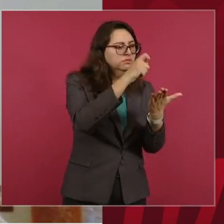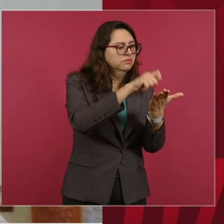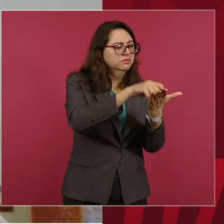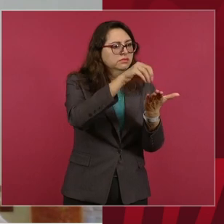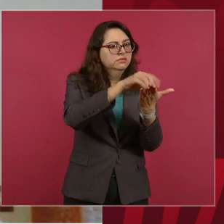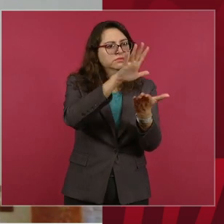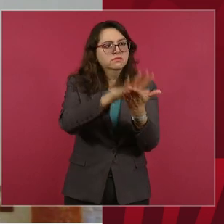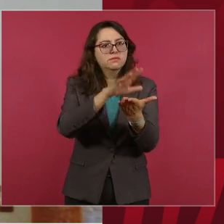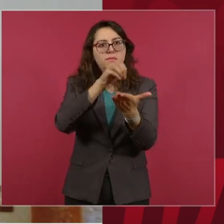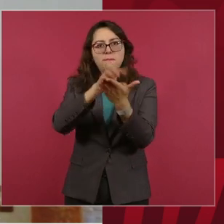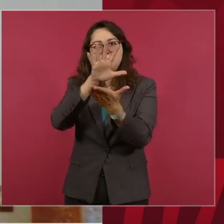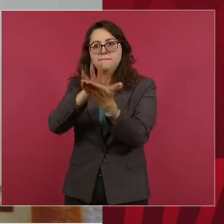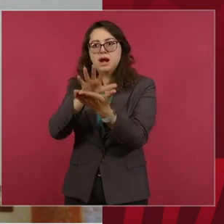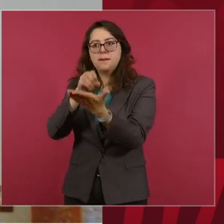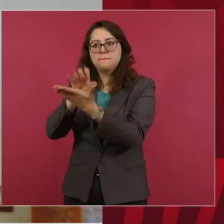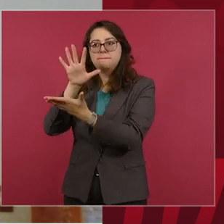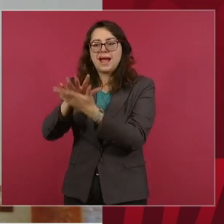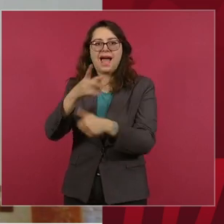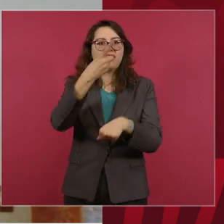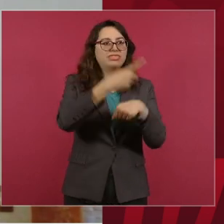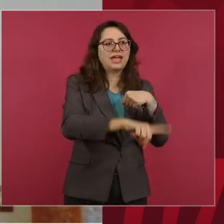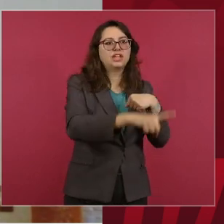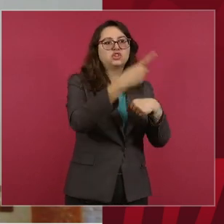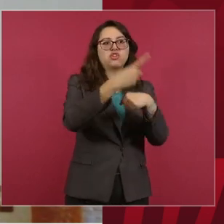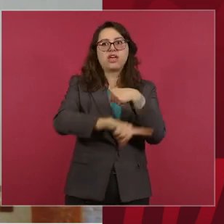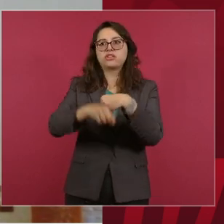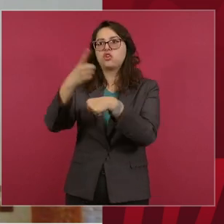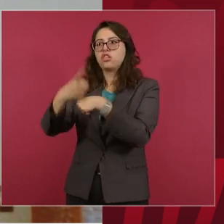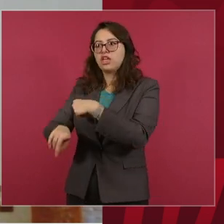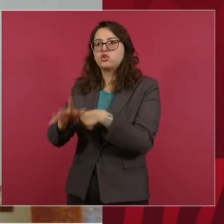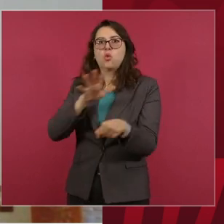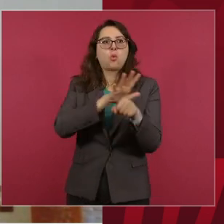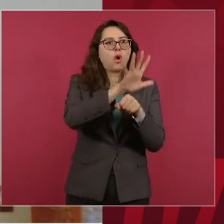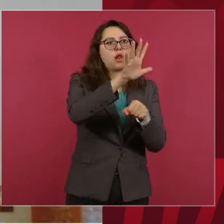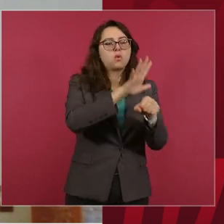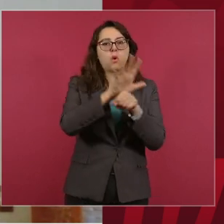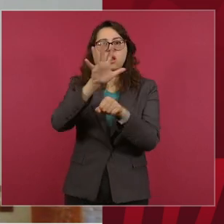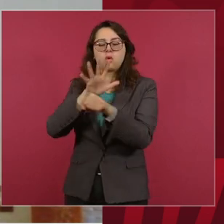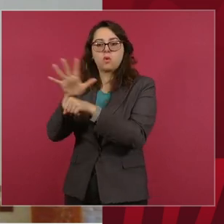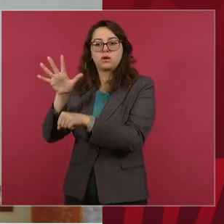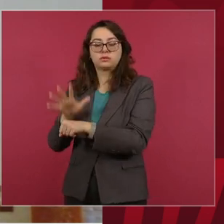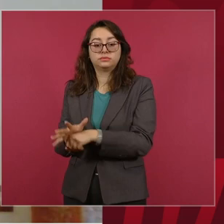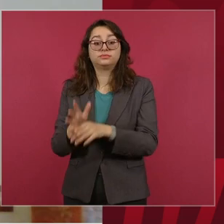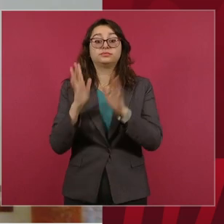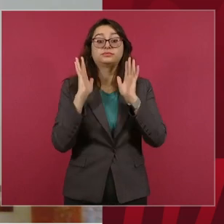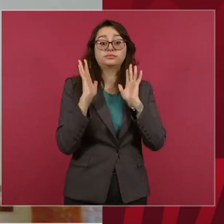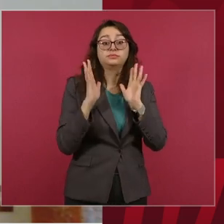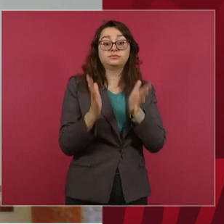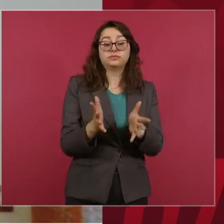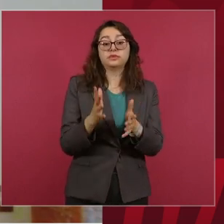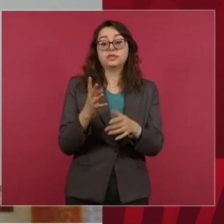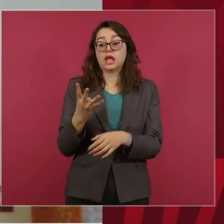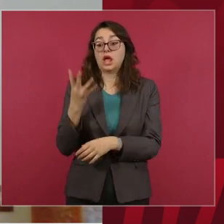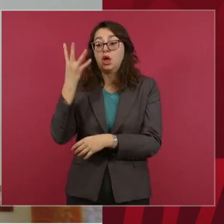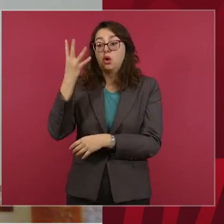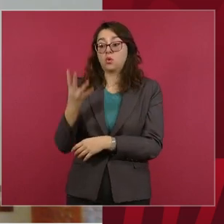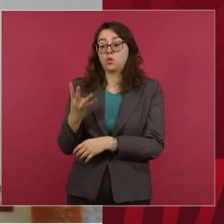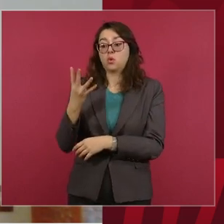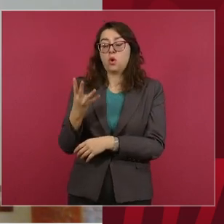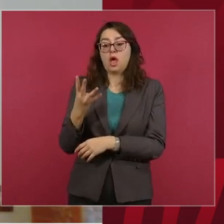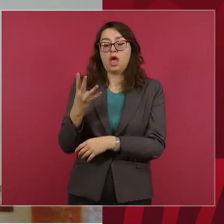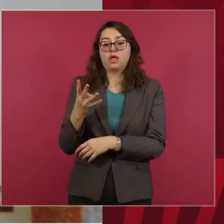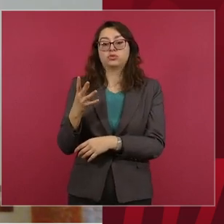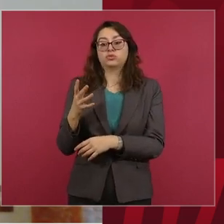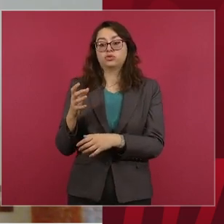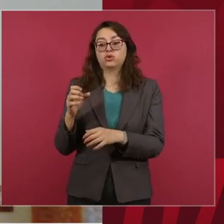daños de cada una de ellas. Asimismo, se han aperturado en su totalidad cuatro sucursales